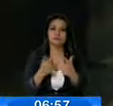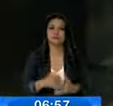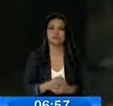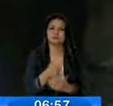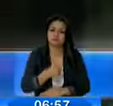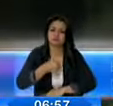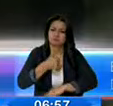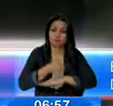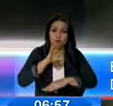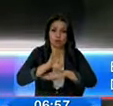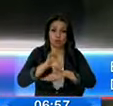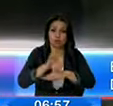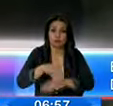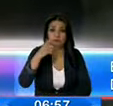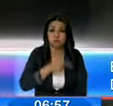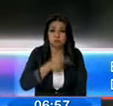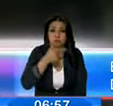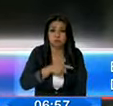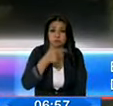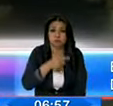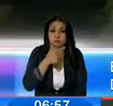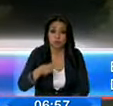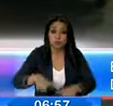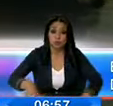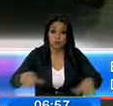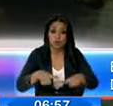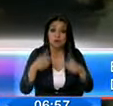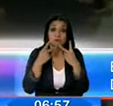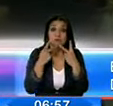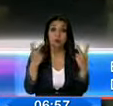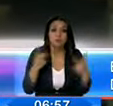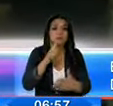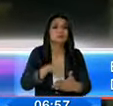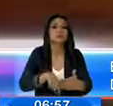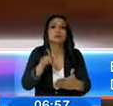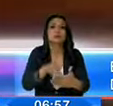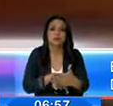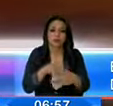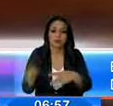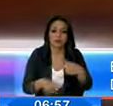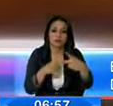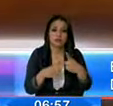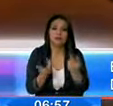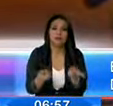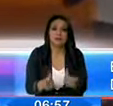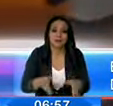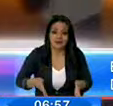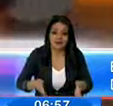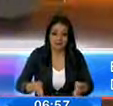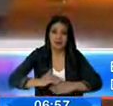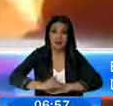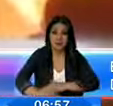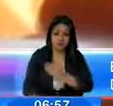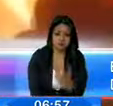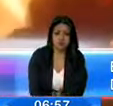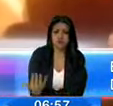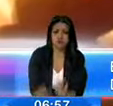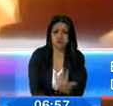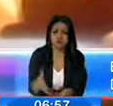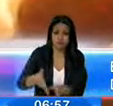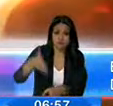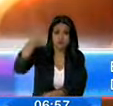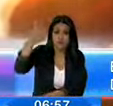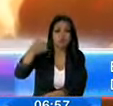a la ciudadanía que el consumo de bebidas alcohólicas en lugares públicos está prohibido, así como la quema de monigotes en lugares no autorizados.